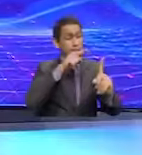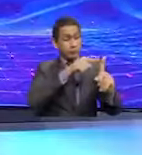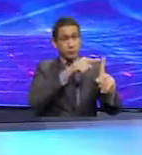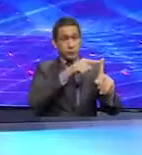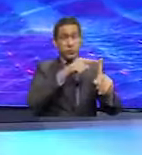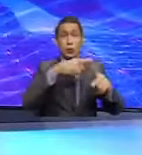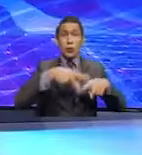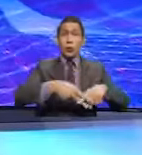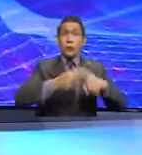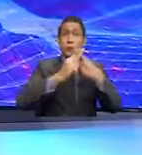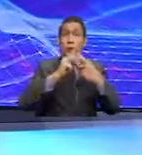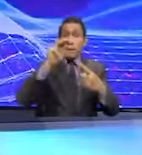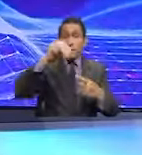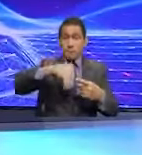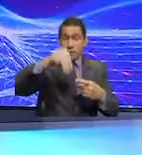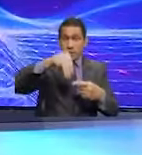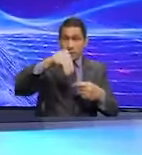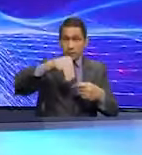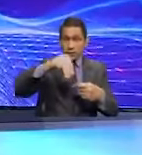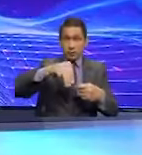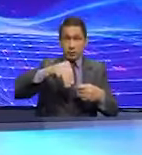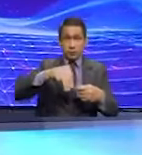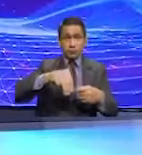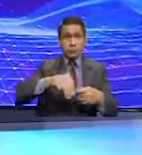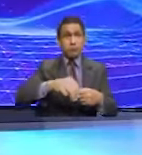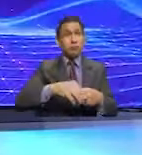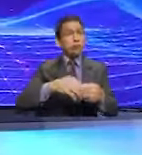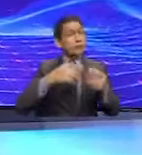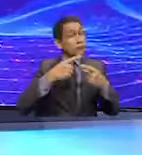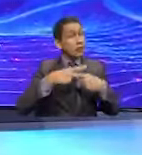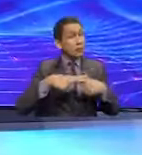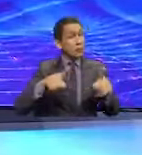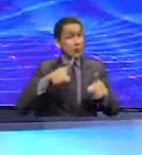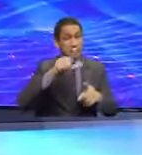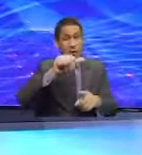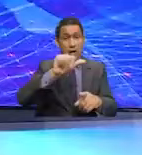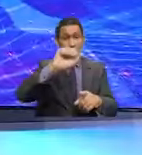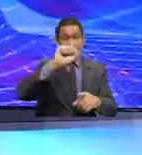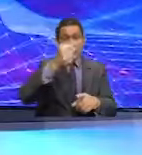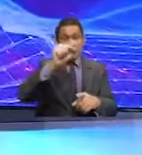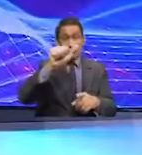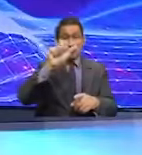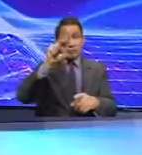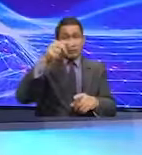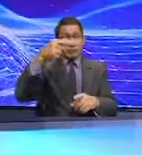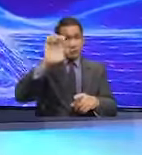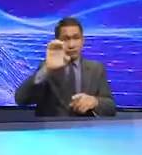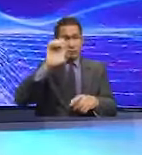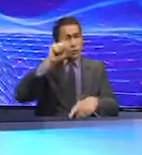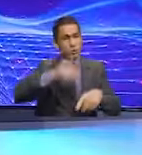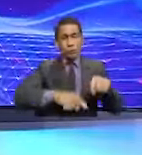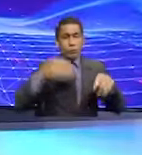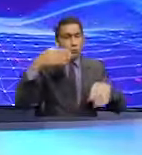este martes en Londres sin la presencia del fundador de WikiLeaks, que se sintió indispuesto.